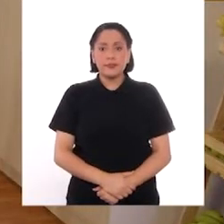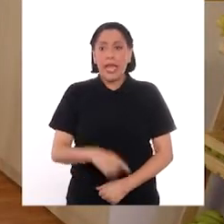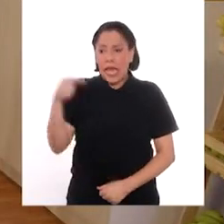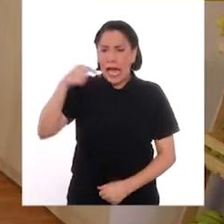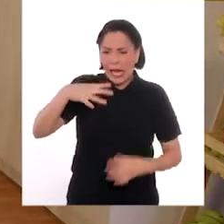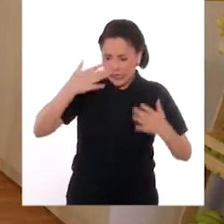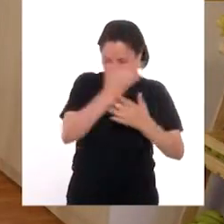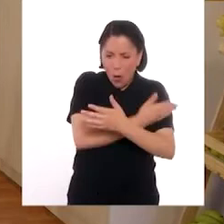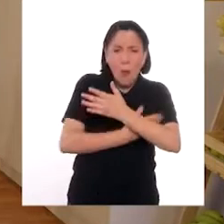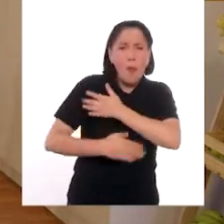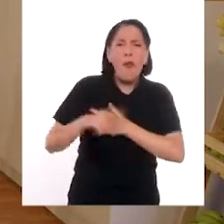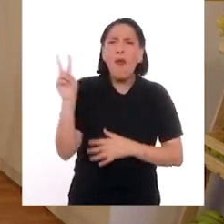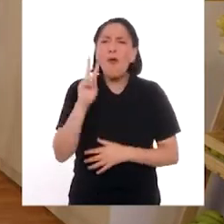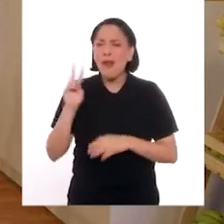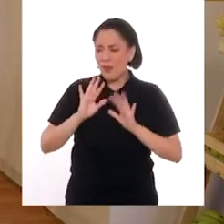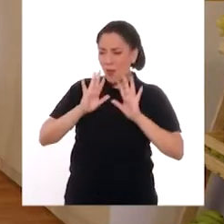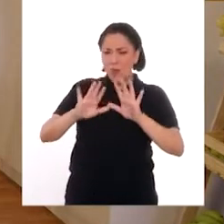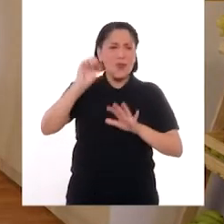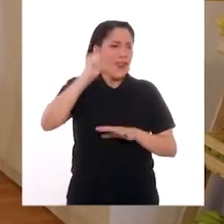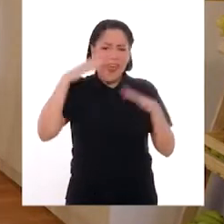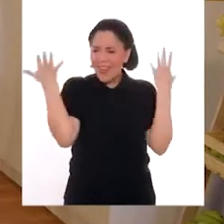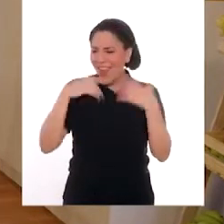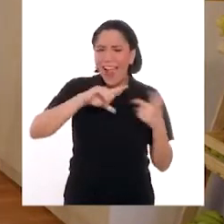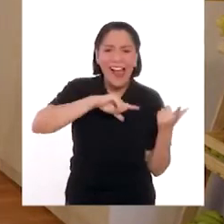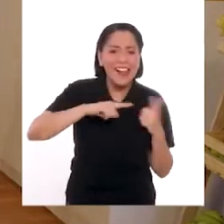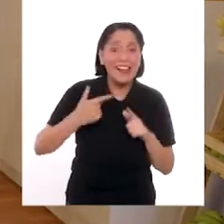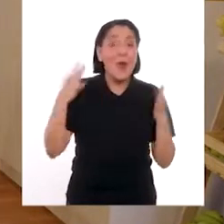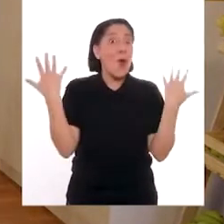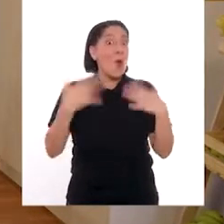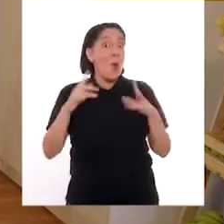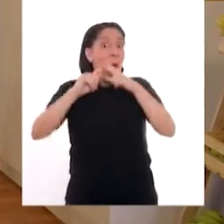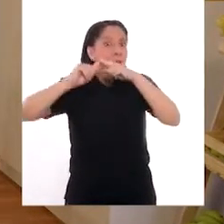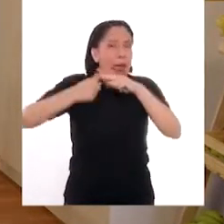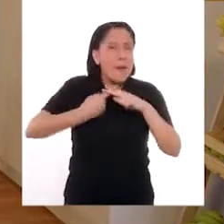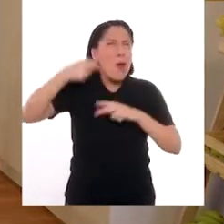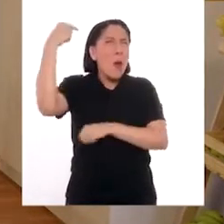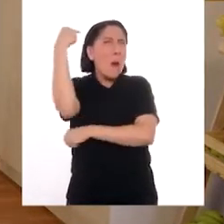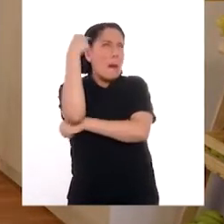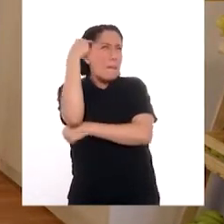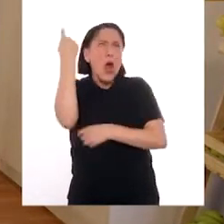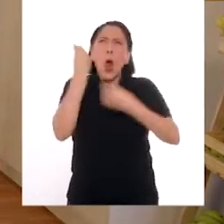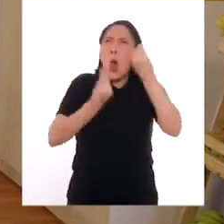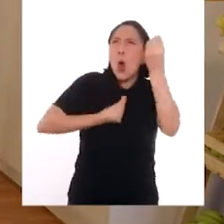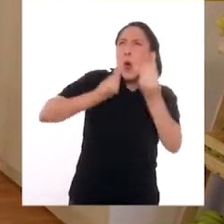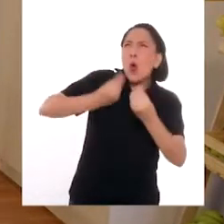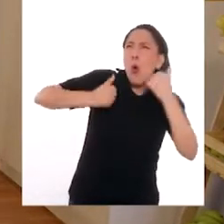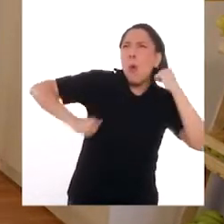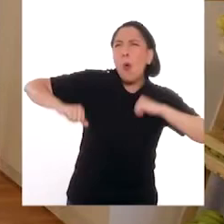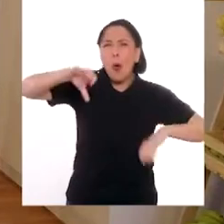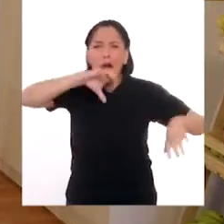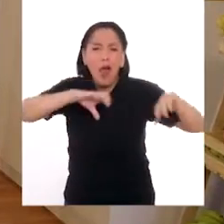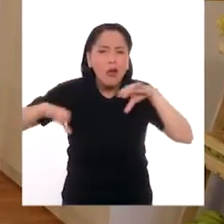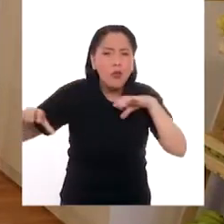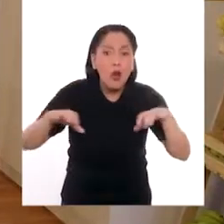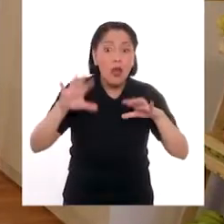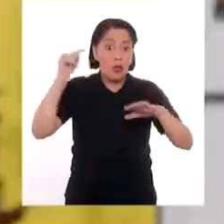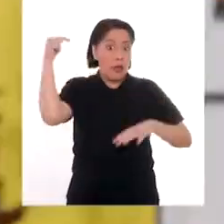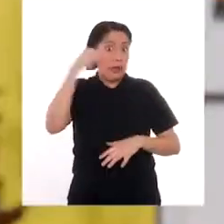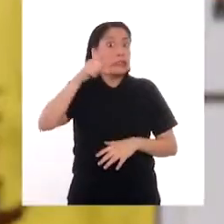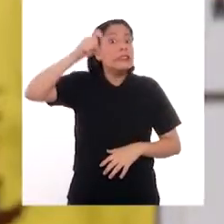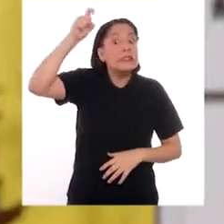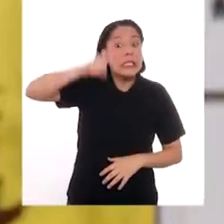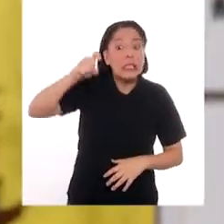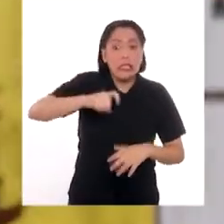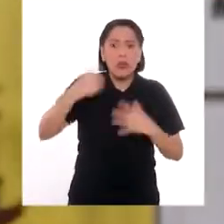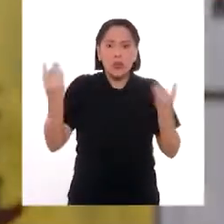Sí, el polo verde para el duende. ¡Ay, tenemos todo! Es momento de pensar en cómo actuar la obra.